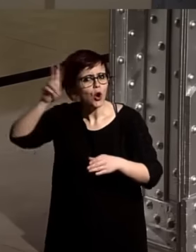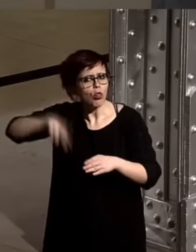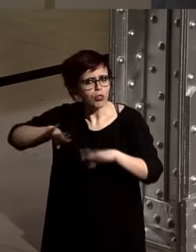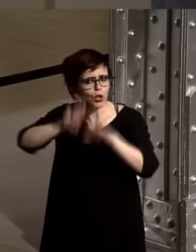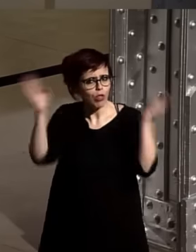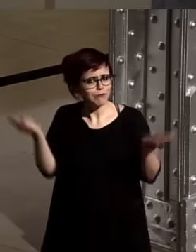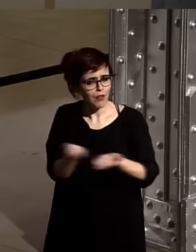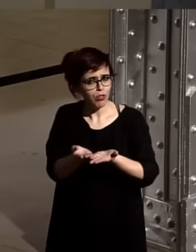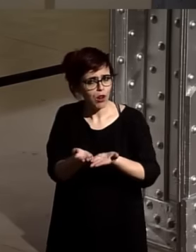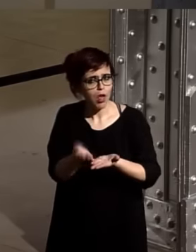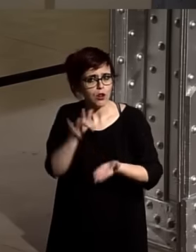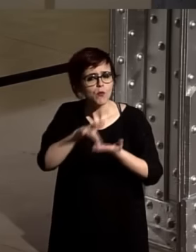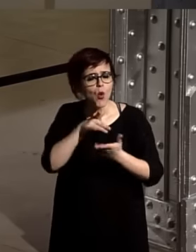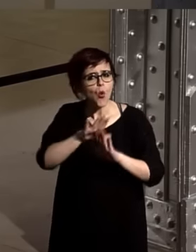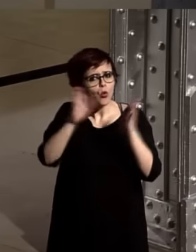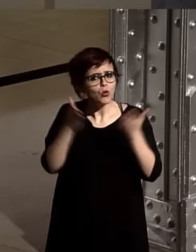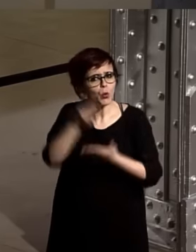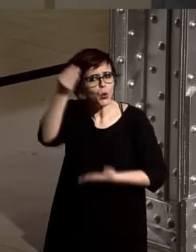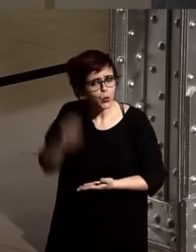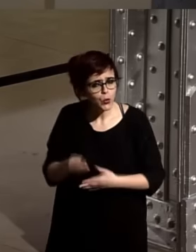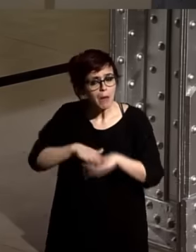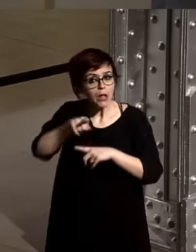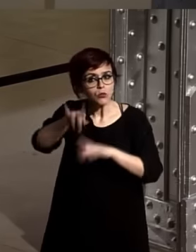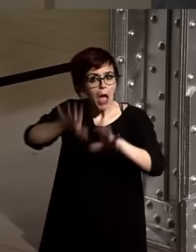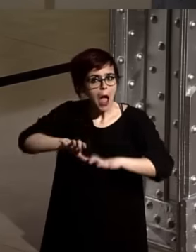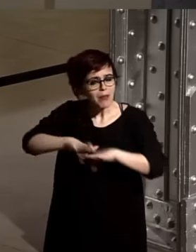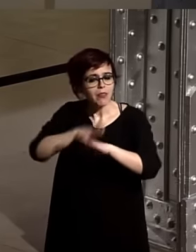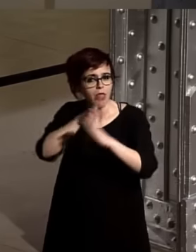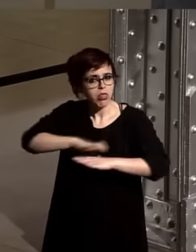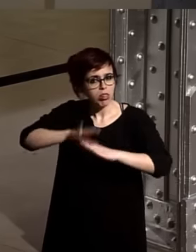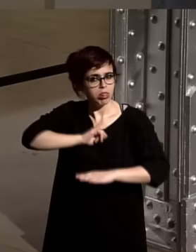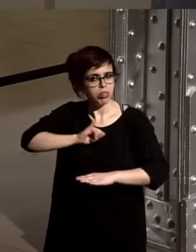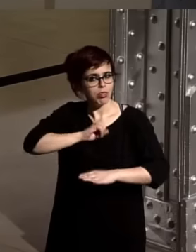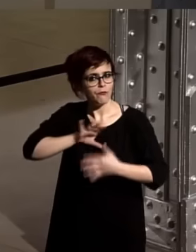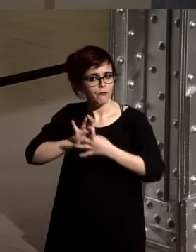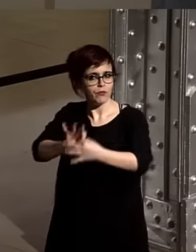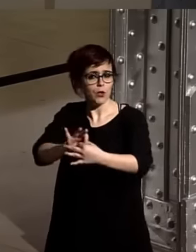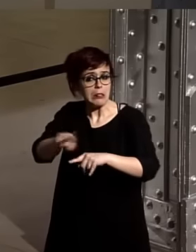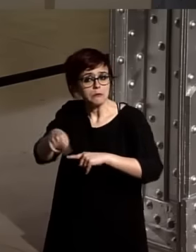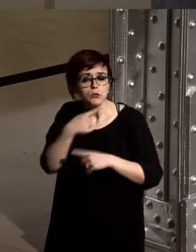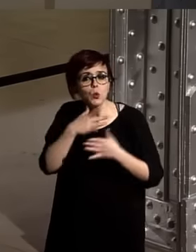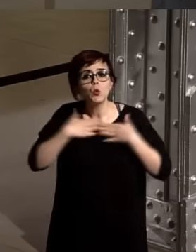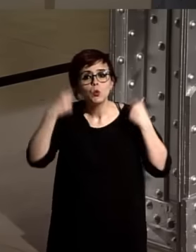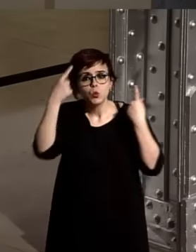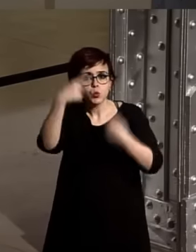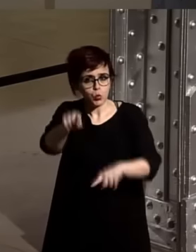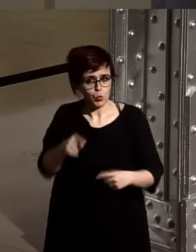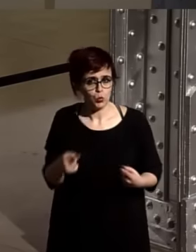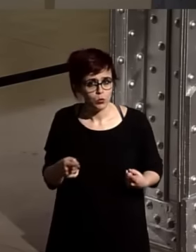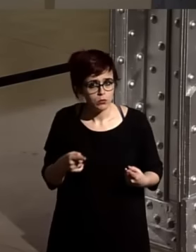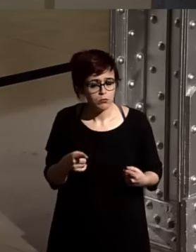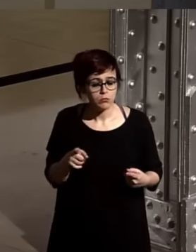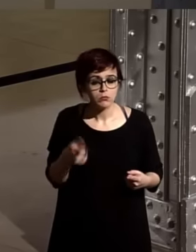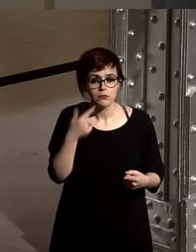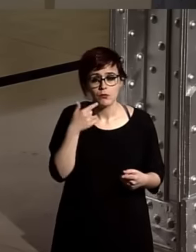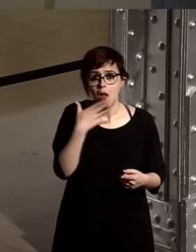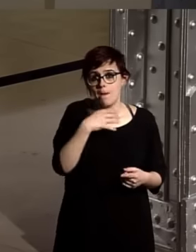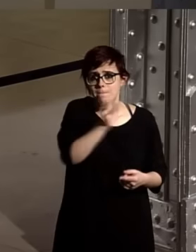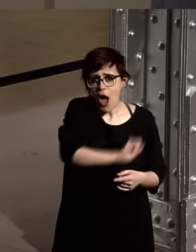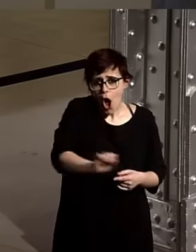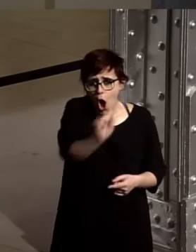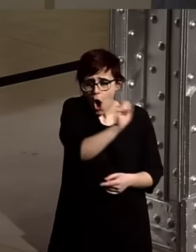internacionalmente que sea un grupo muy bueno donde tú aprendas a ser científica no y después ya te puedes dedicar a lo que tú quieras y entonces me dijo el mejor grupo de